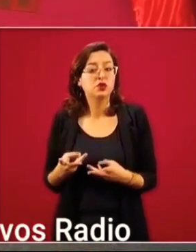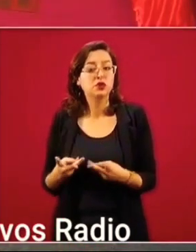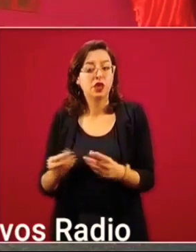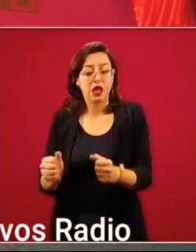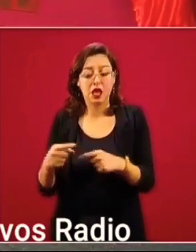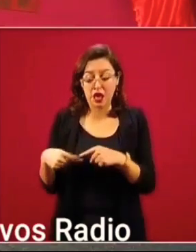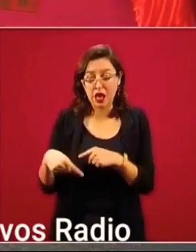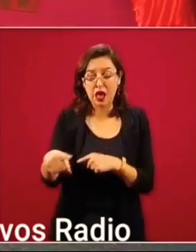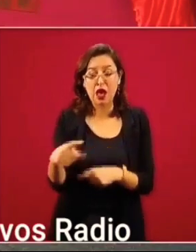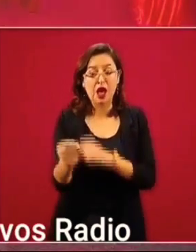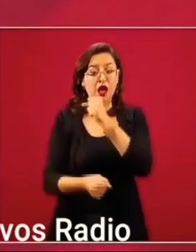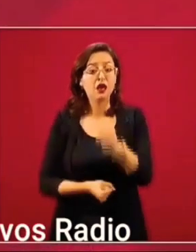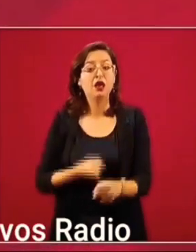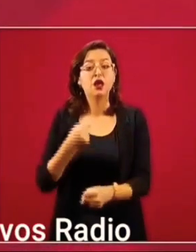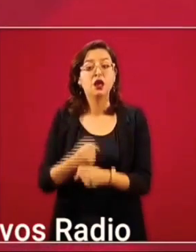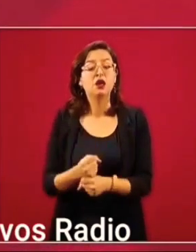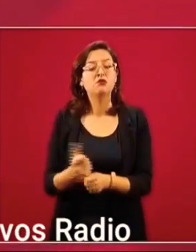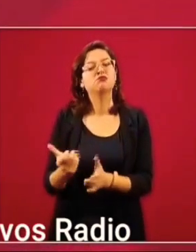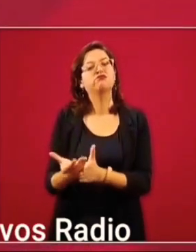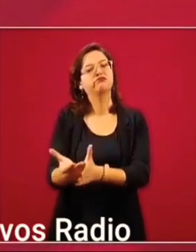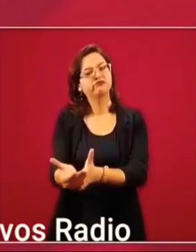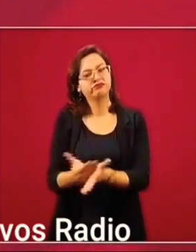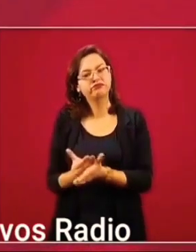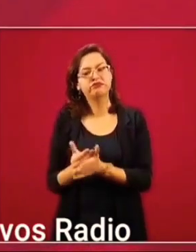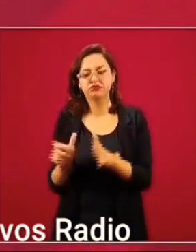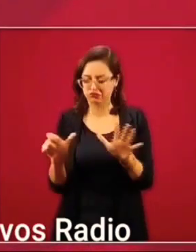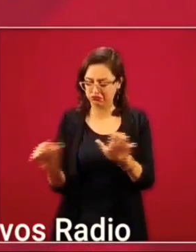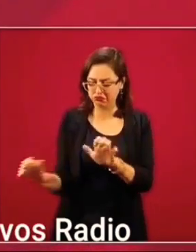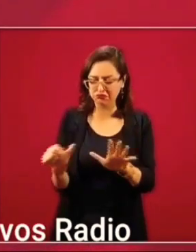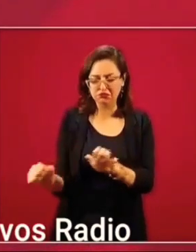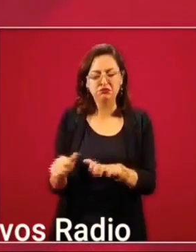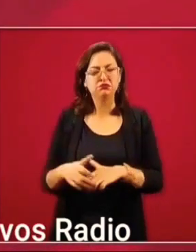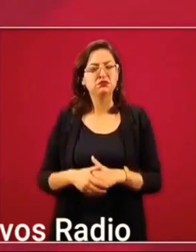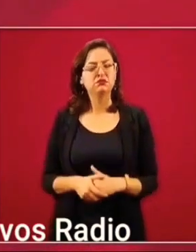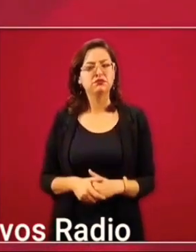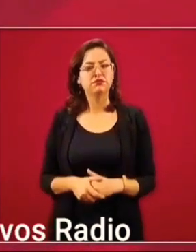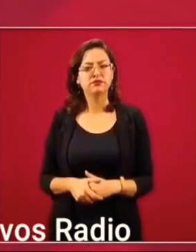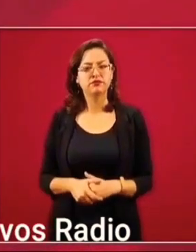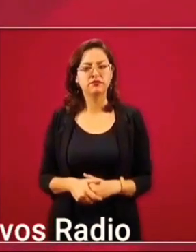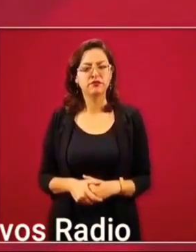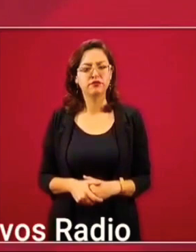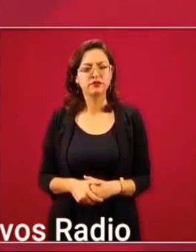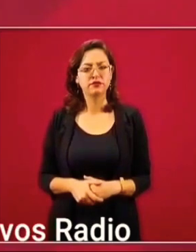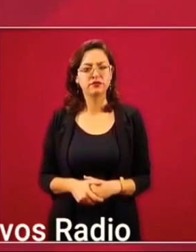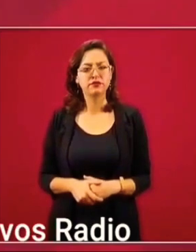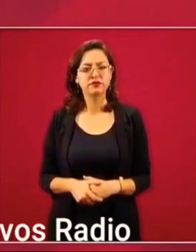y este año le bajamos a 600.